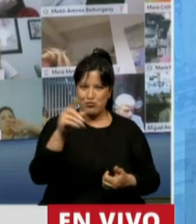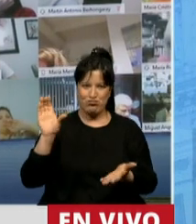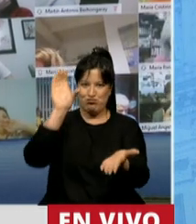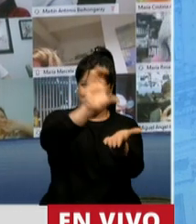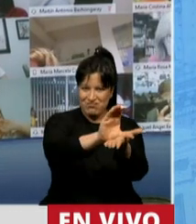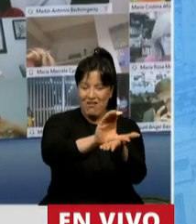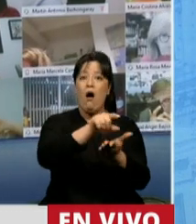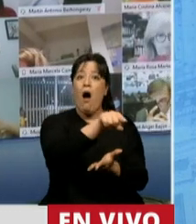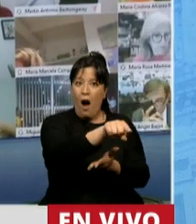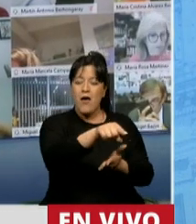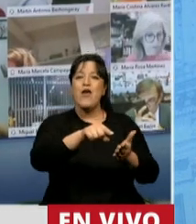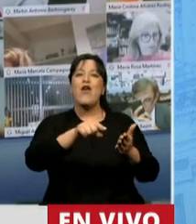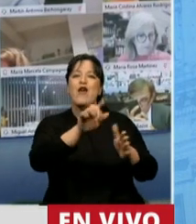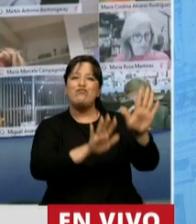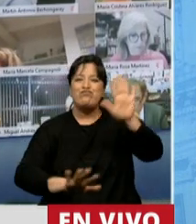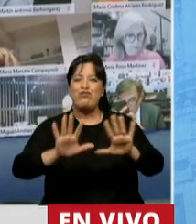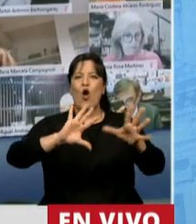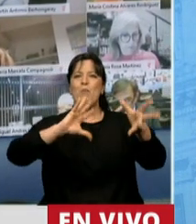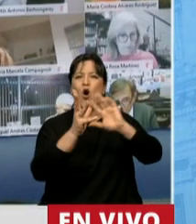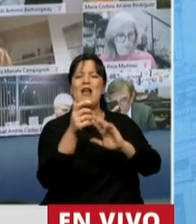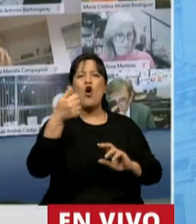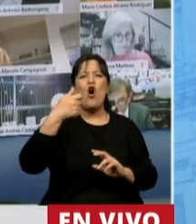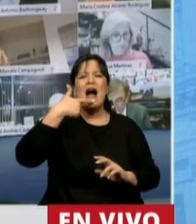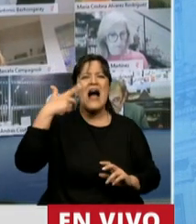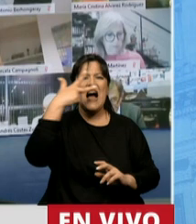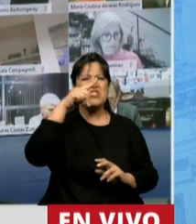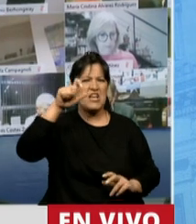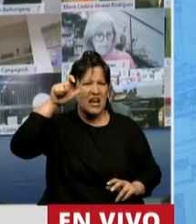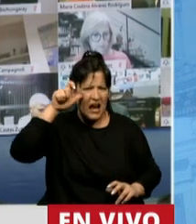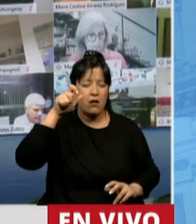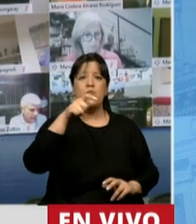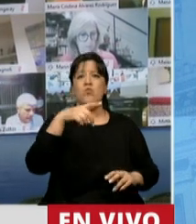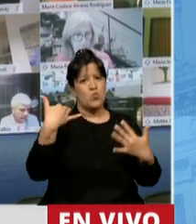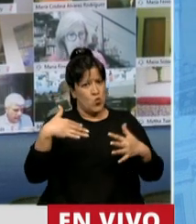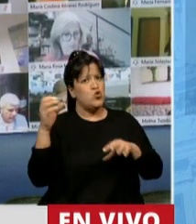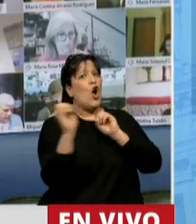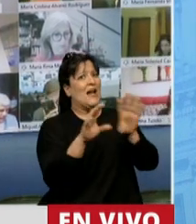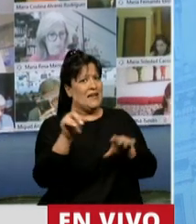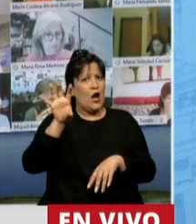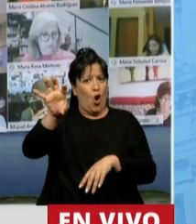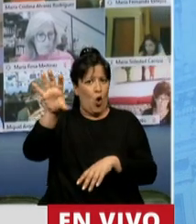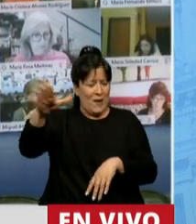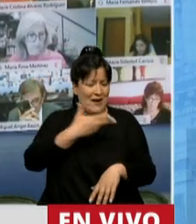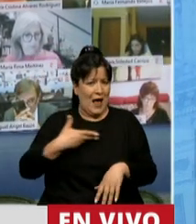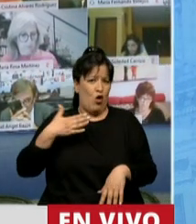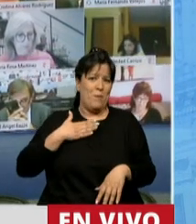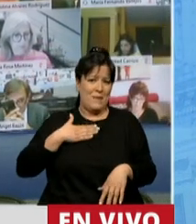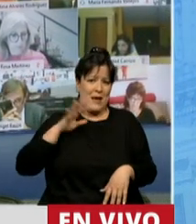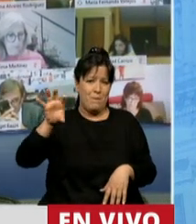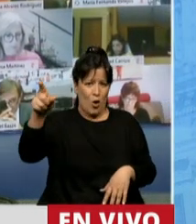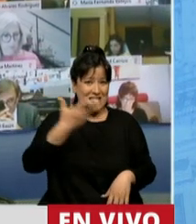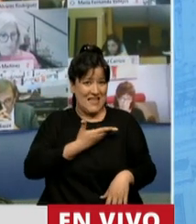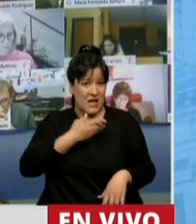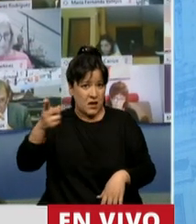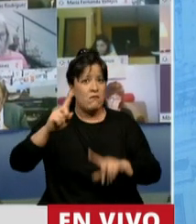produciendo el modelo ile hubo muchísimas críticas inclusive de la del gobernador de mi provincia en aquel tiempo y lo